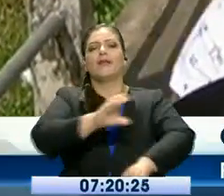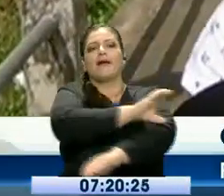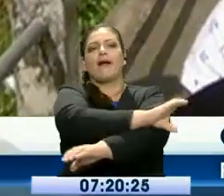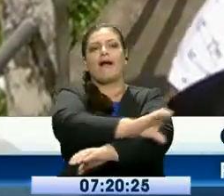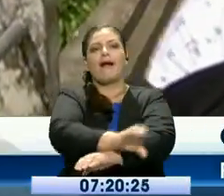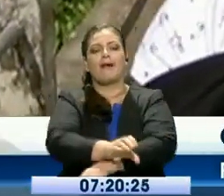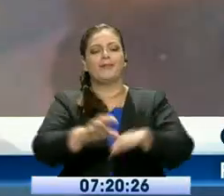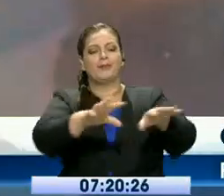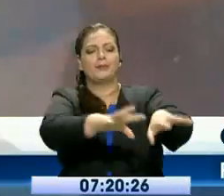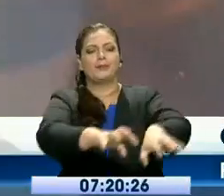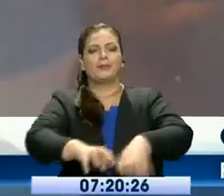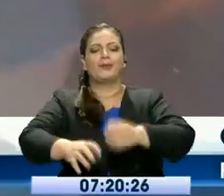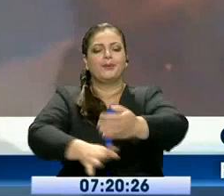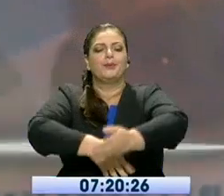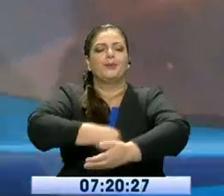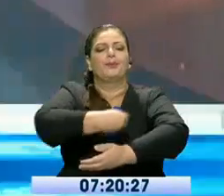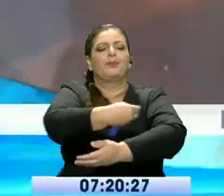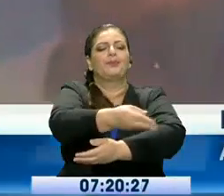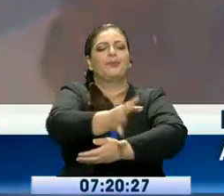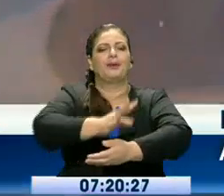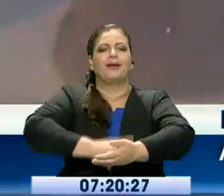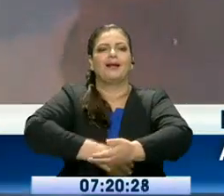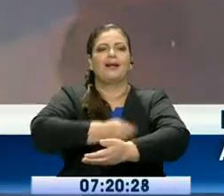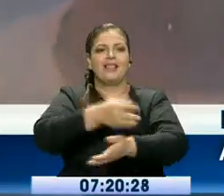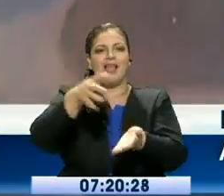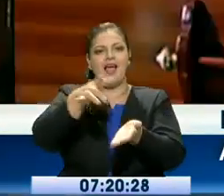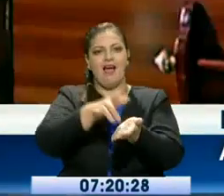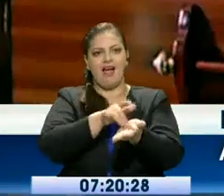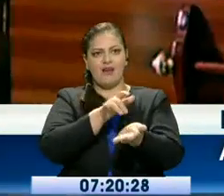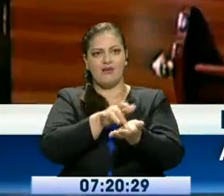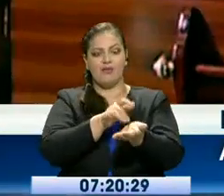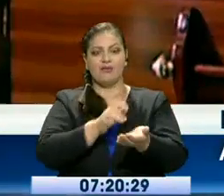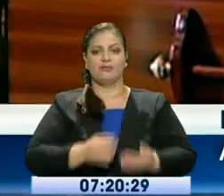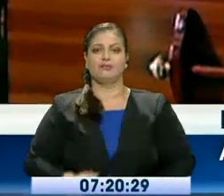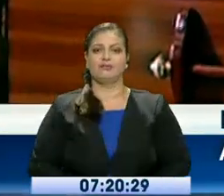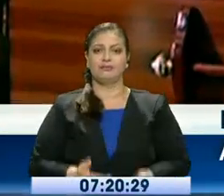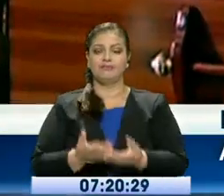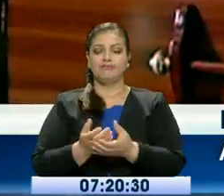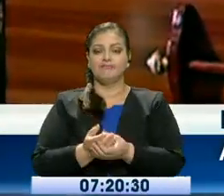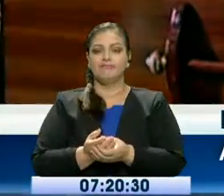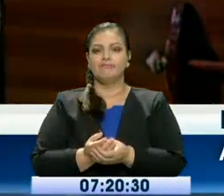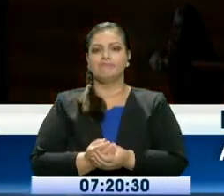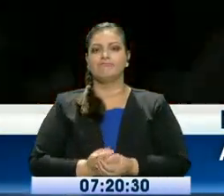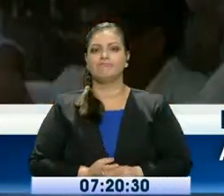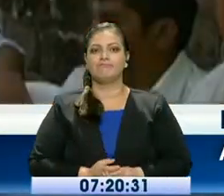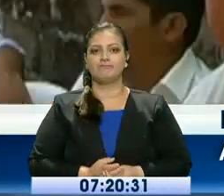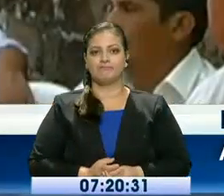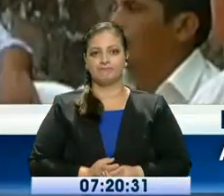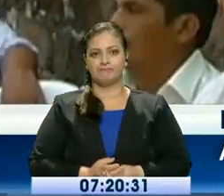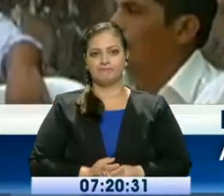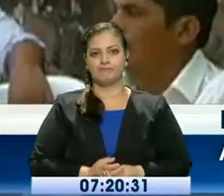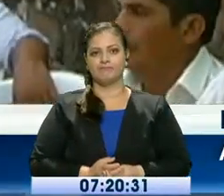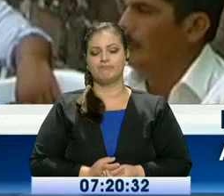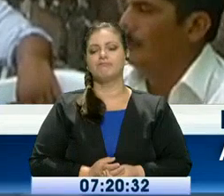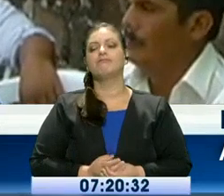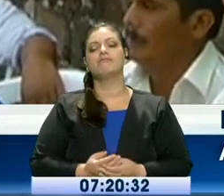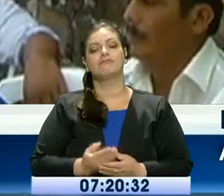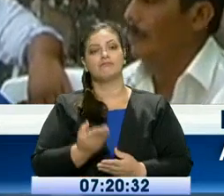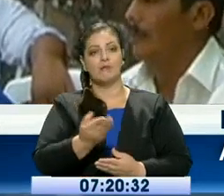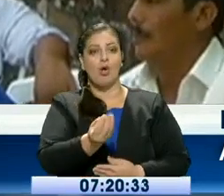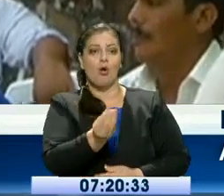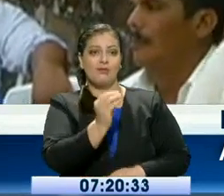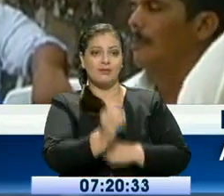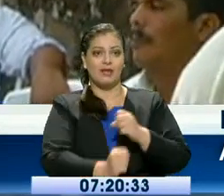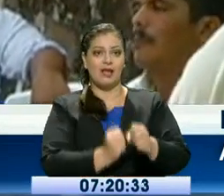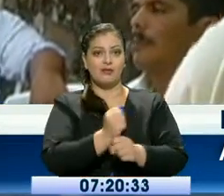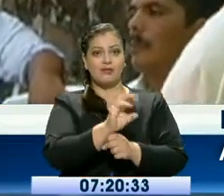trabajar, él trabajaba. Carranza, de 35 años, deja dos hijos en la orfandad. Uno de casi 11 años, una niñita que va a